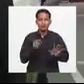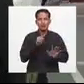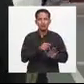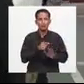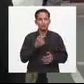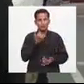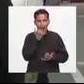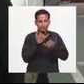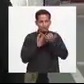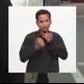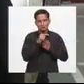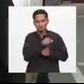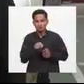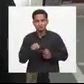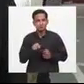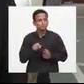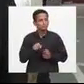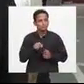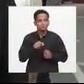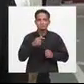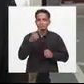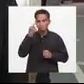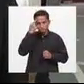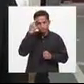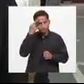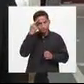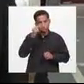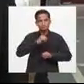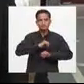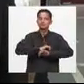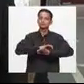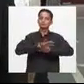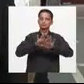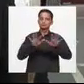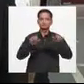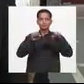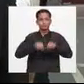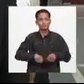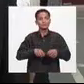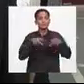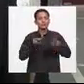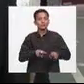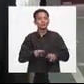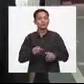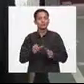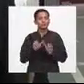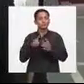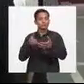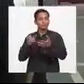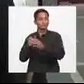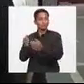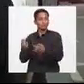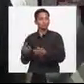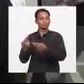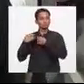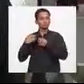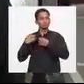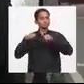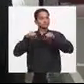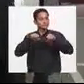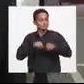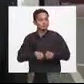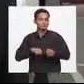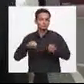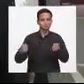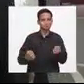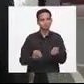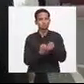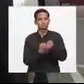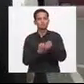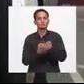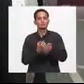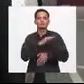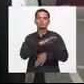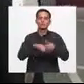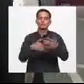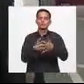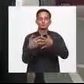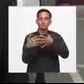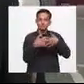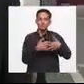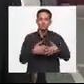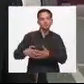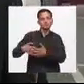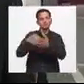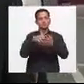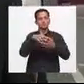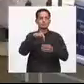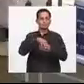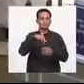políticos y las instituciones que tienen que regular el proceso electoral estamos más o menos apegados a esas buenas